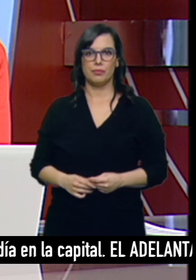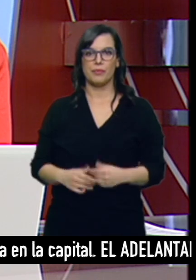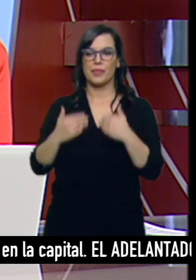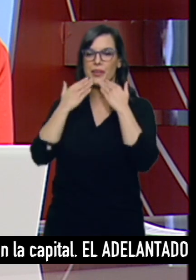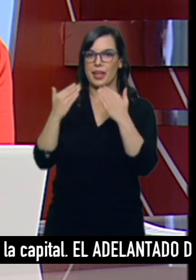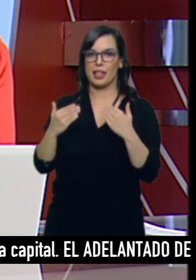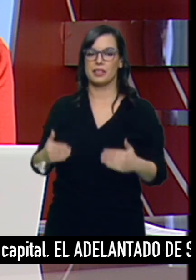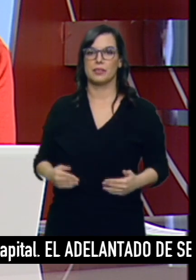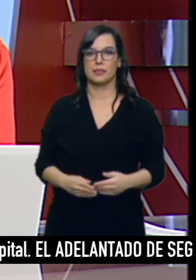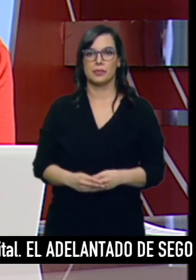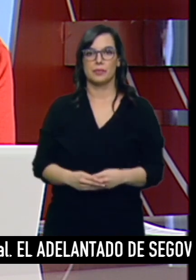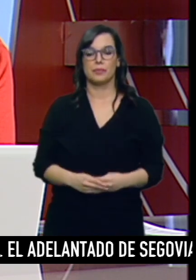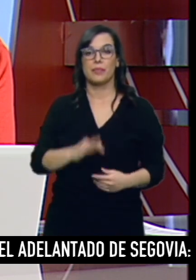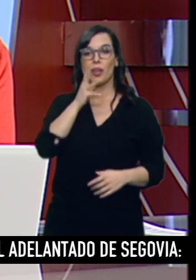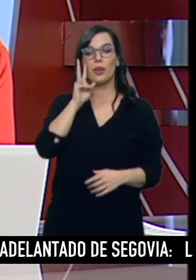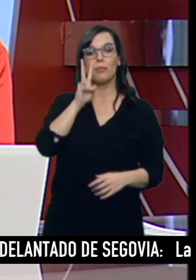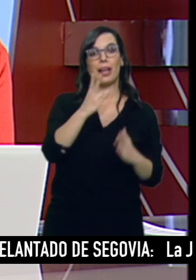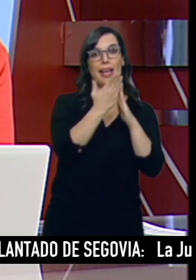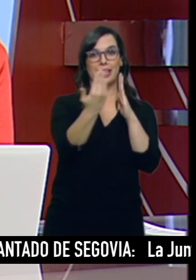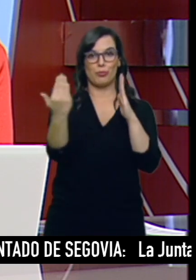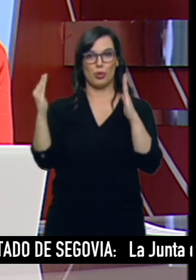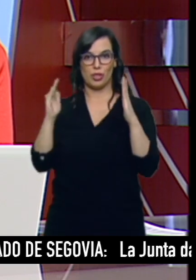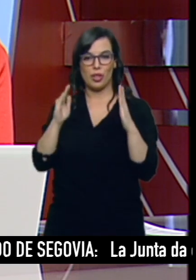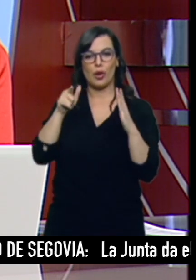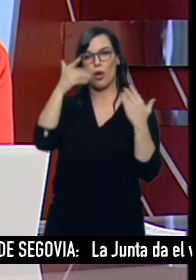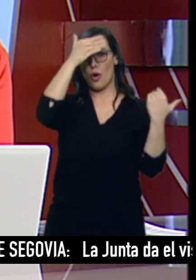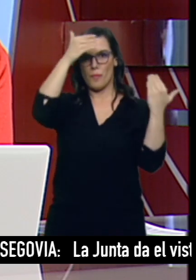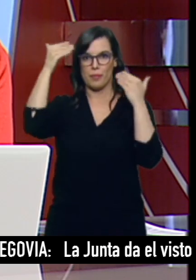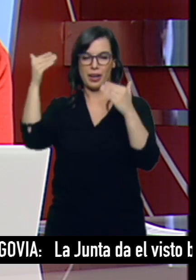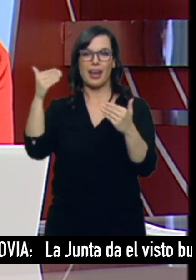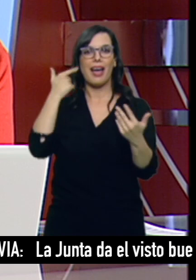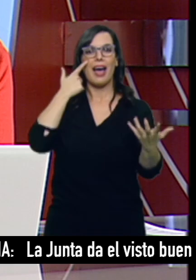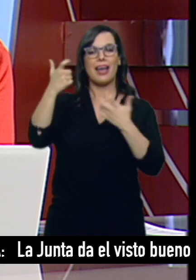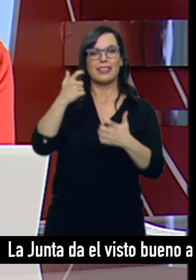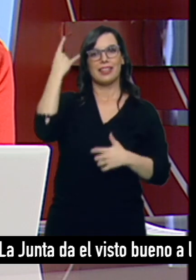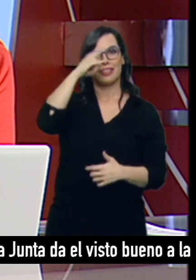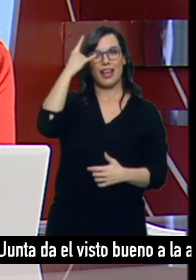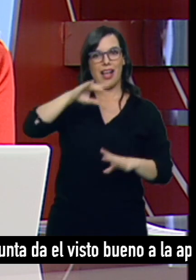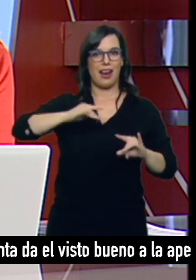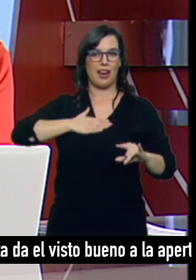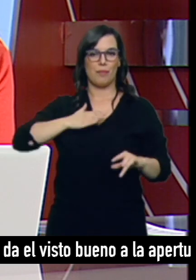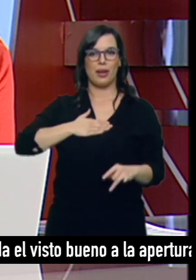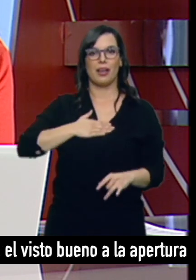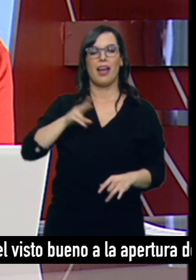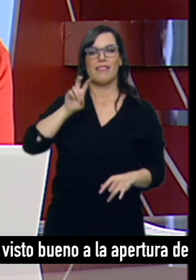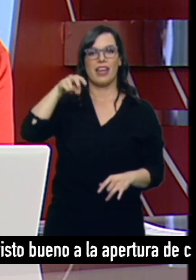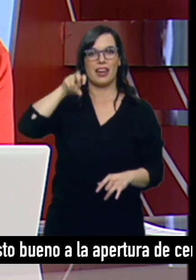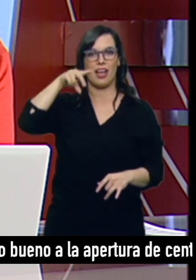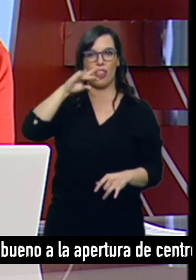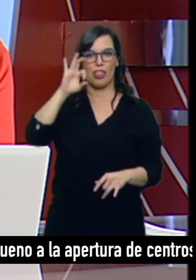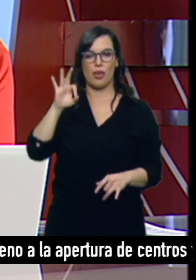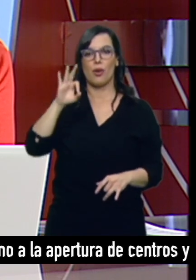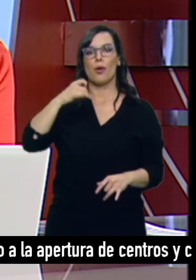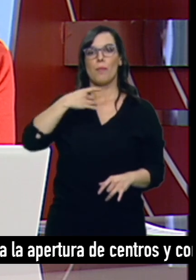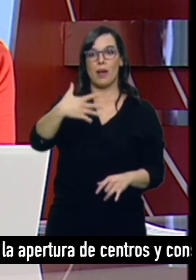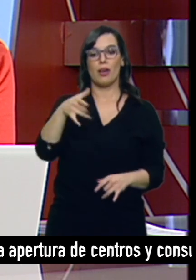Gracias, Francisco. Vamos a ver ahora una exposición que es todo un homenaje al artista salmantino Venancio Blanco. La muestra